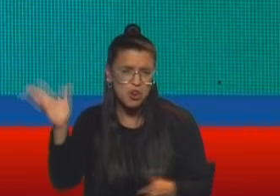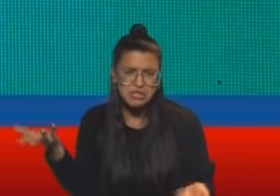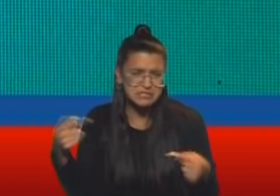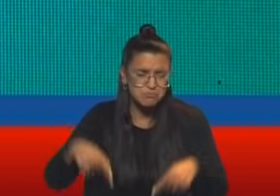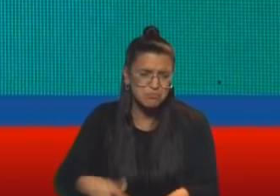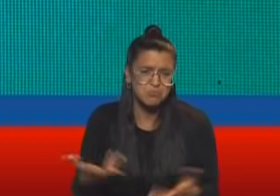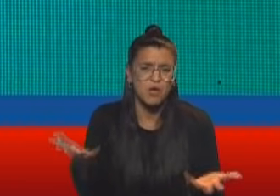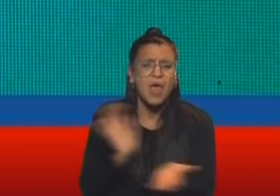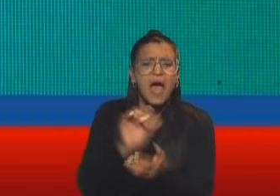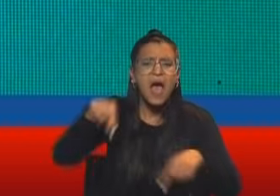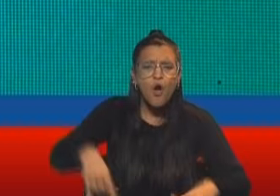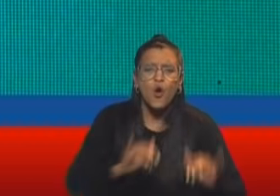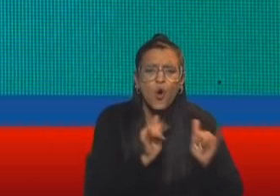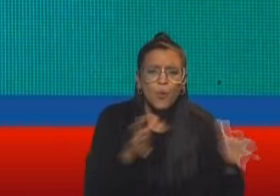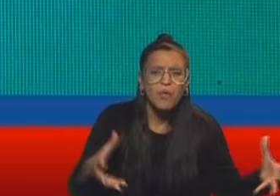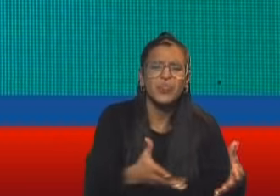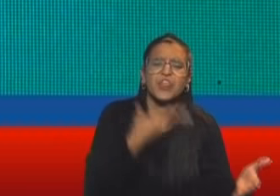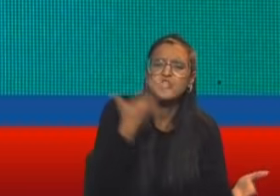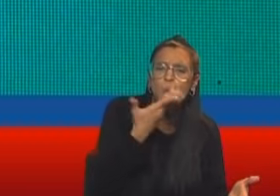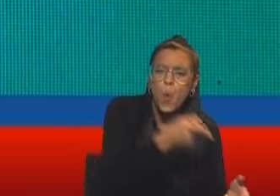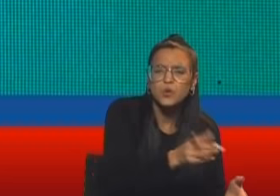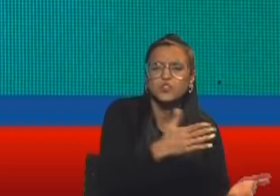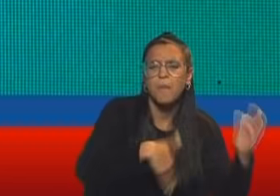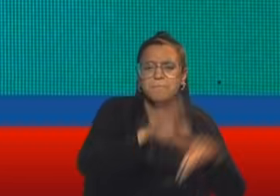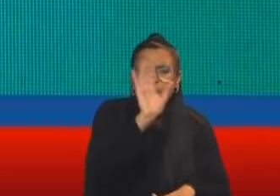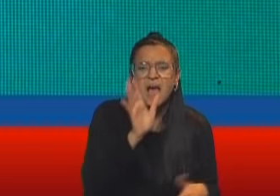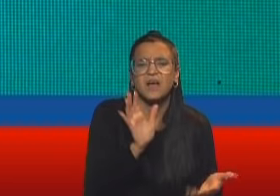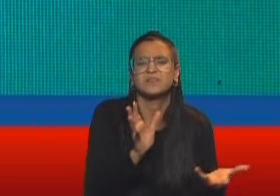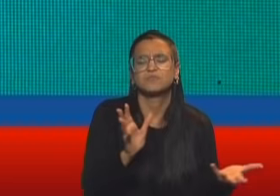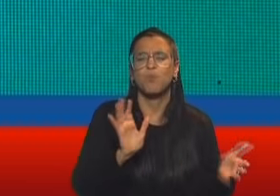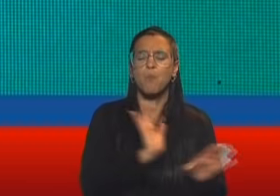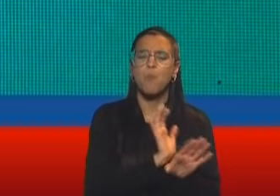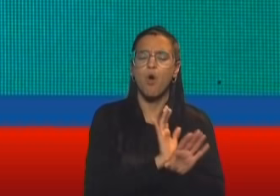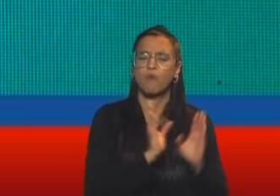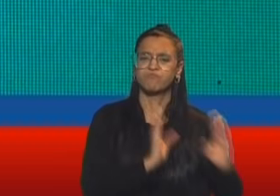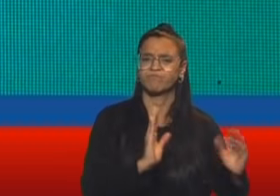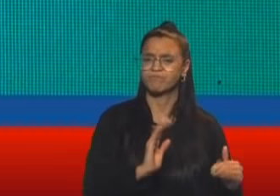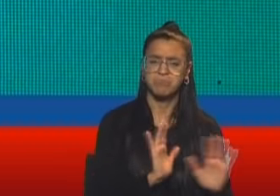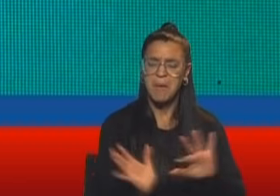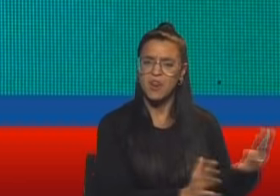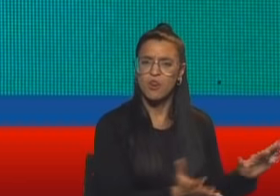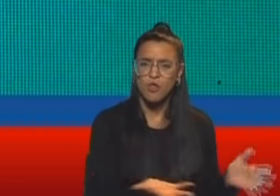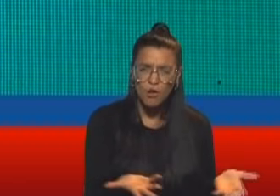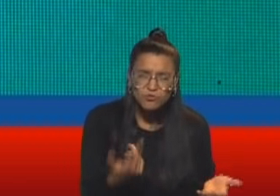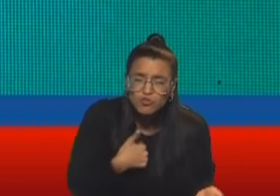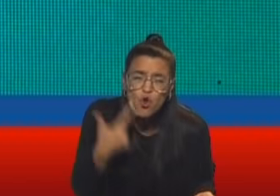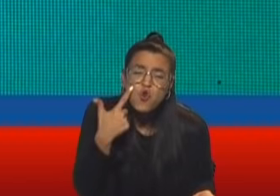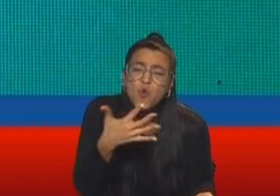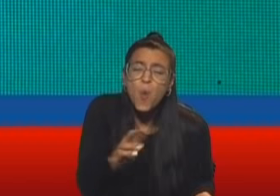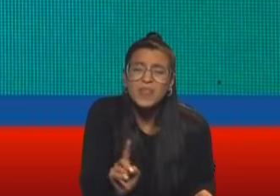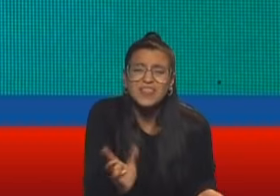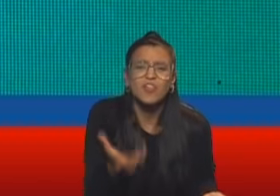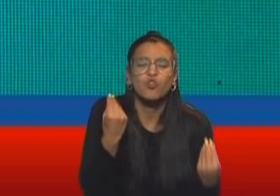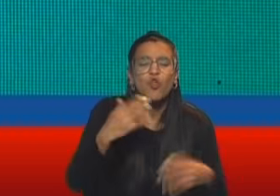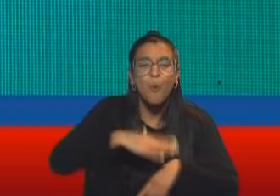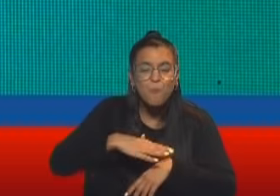se lo intenta abordar a la juventud con discursos de partidos menos estructurados, con lo cual no entiendo en qué momento